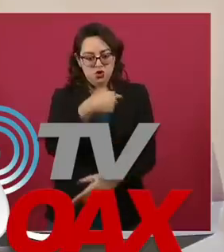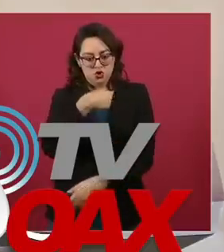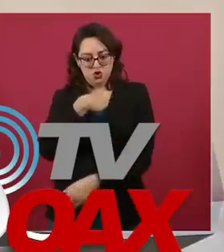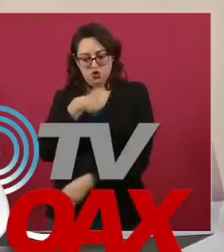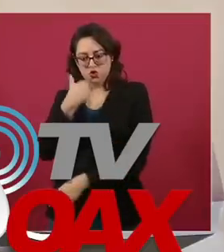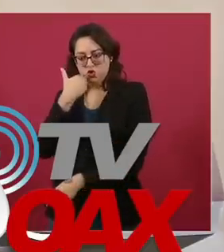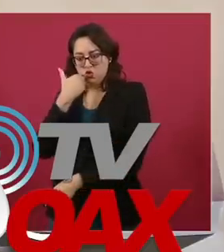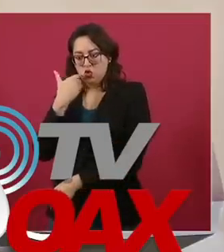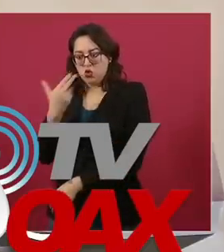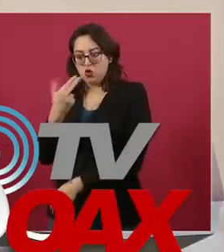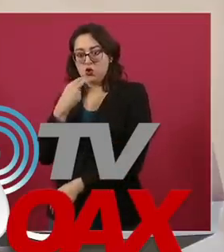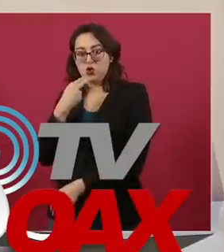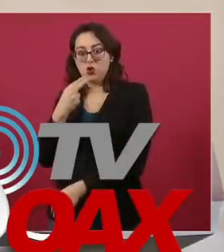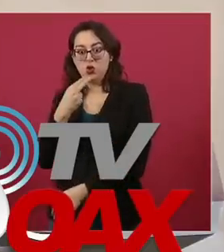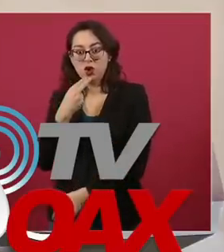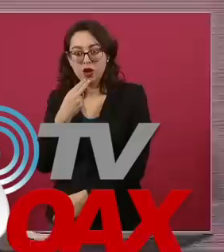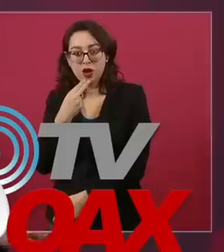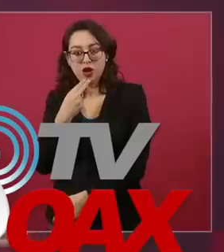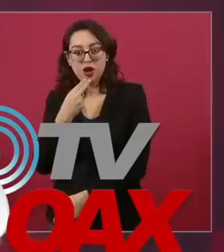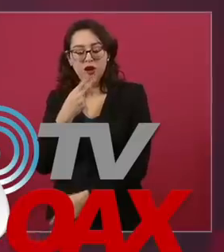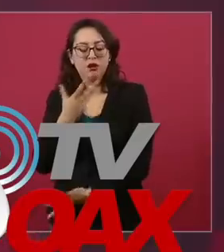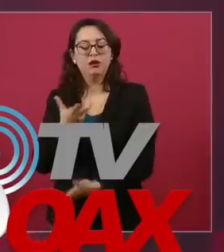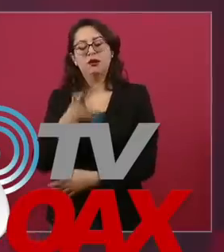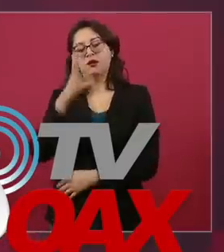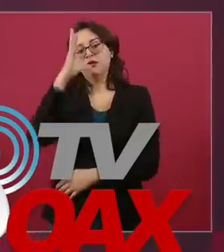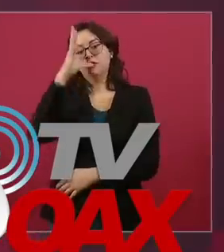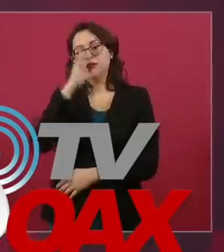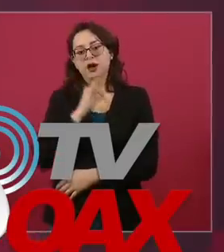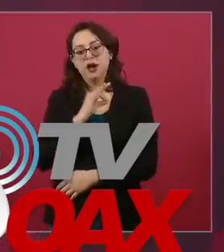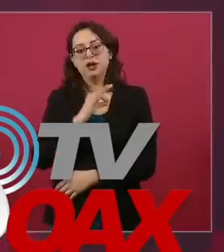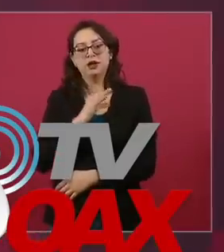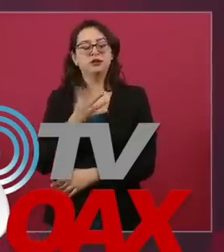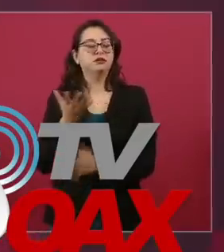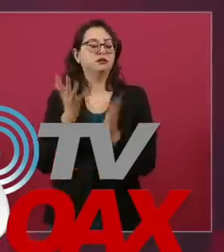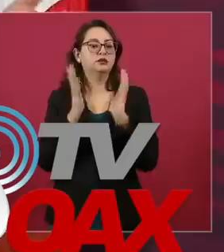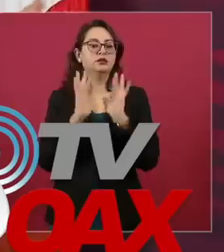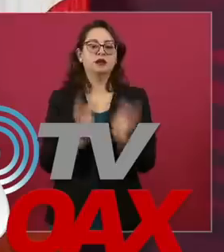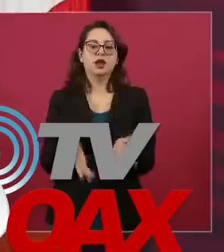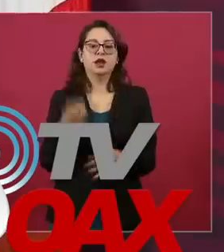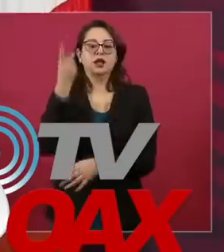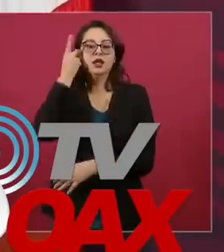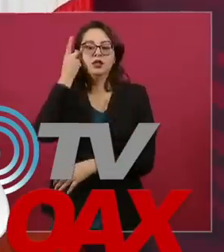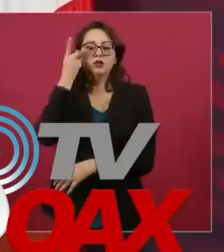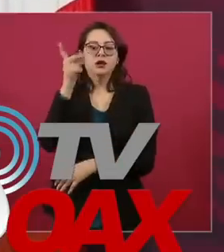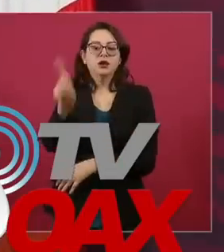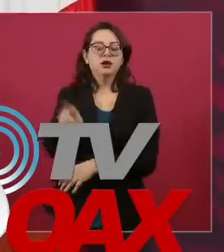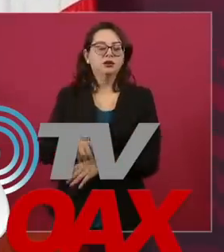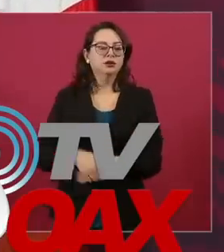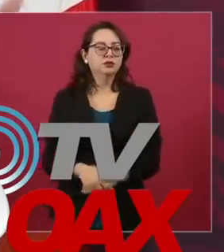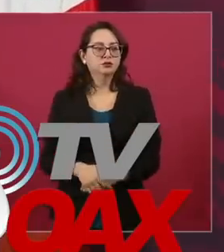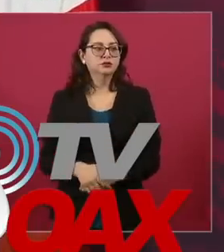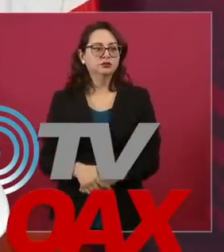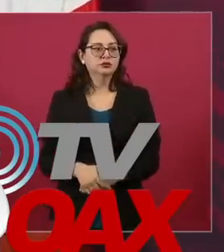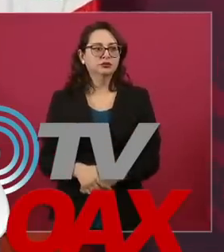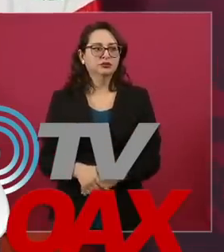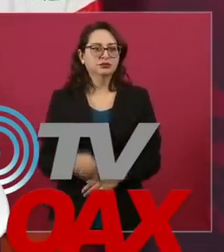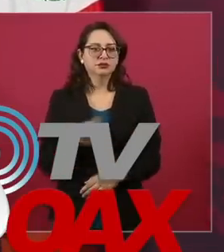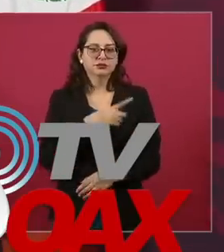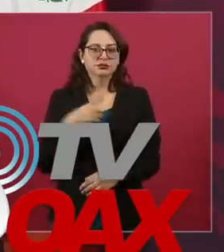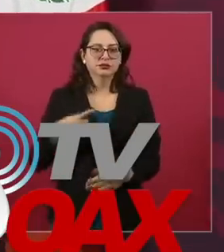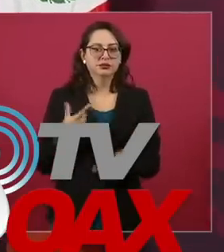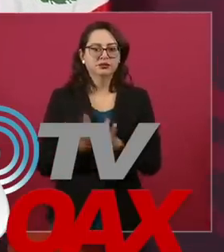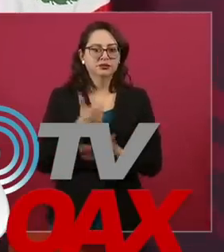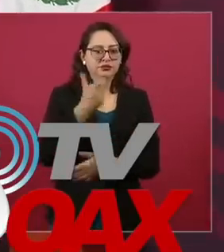ya está registrada, ya tiene dueño y hay que comprarla.